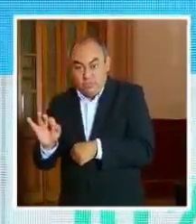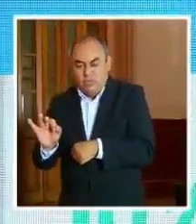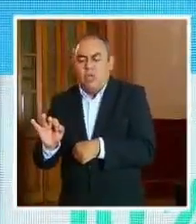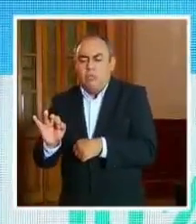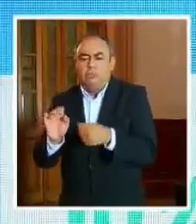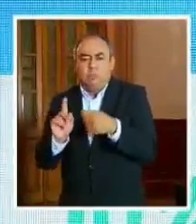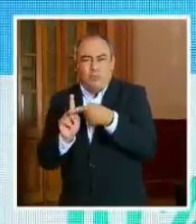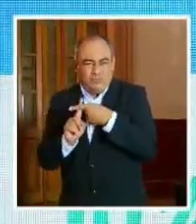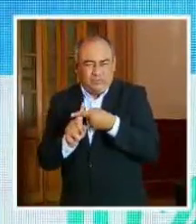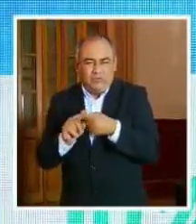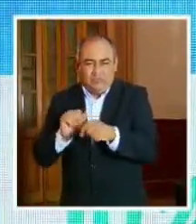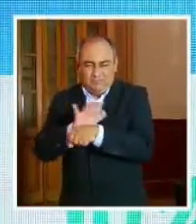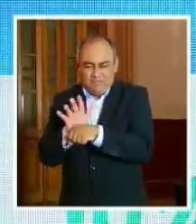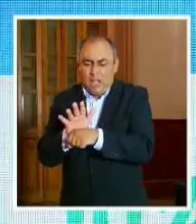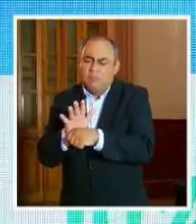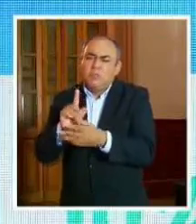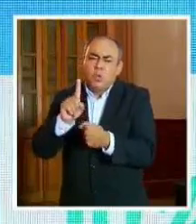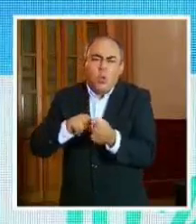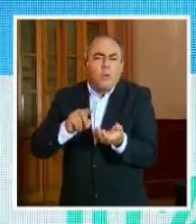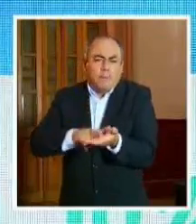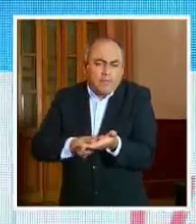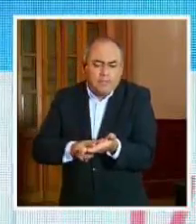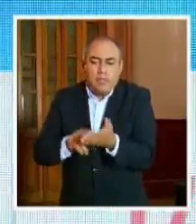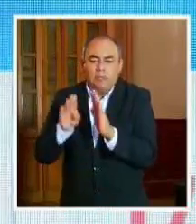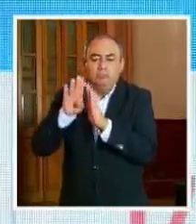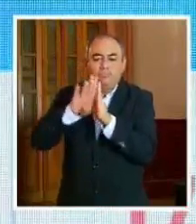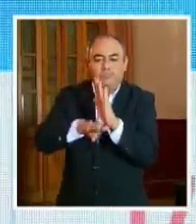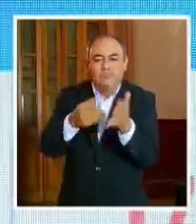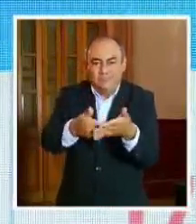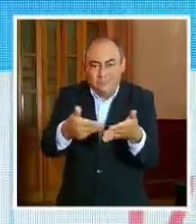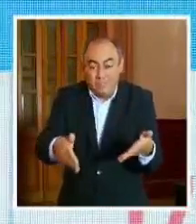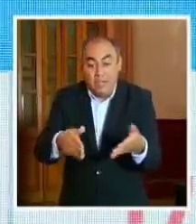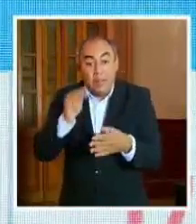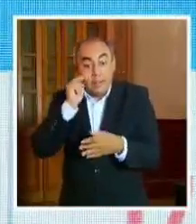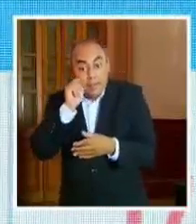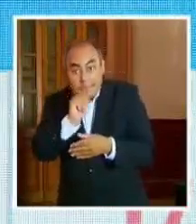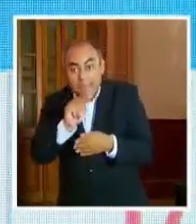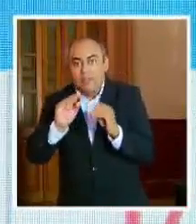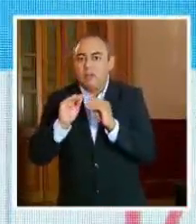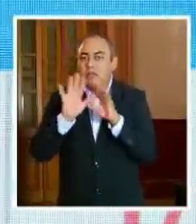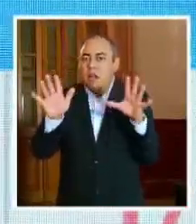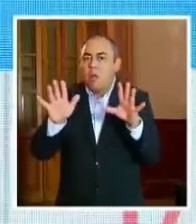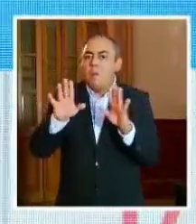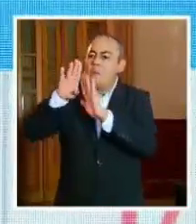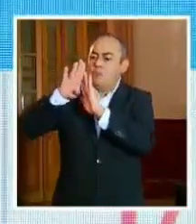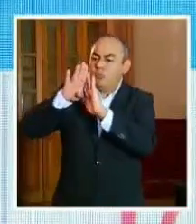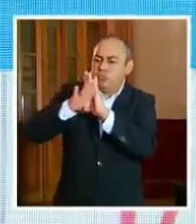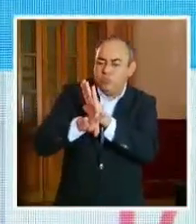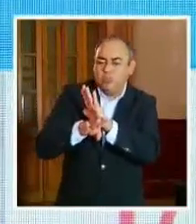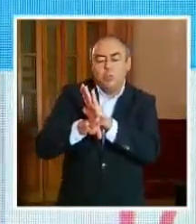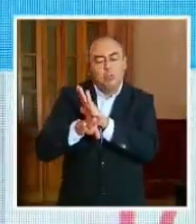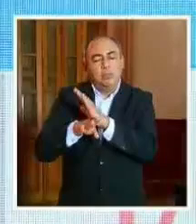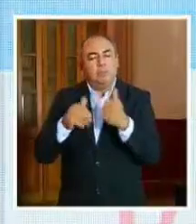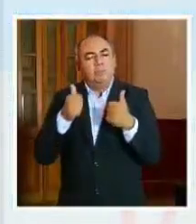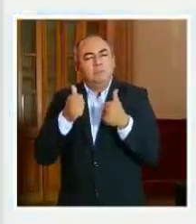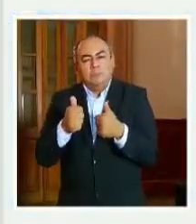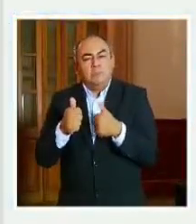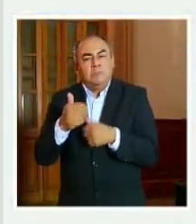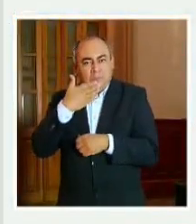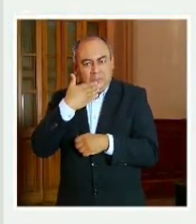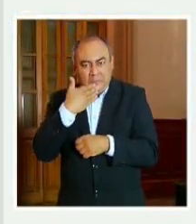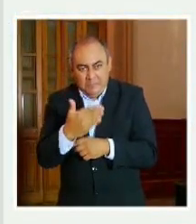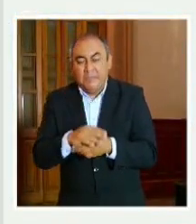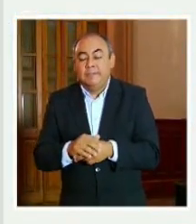positividad, pero también son datos bastante positivos en nuestro semáforo epidemiológico. Y bueno, uno de los indicadores